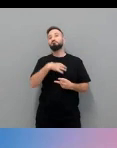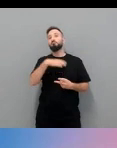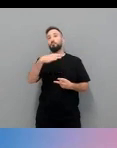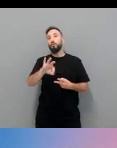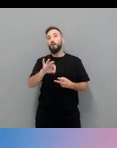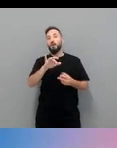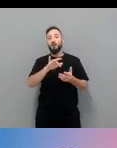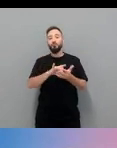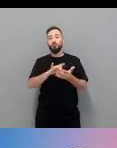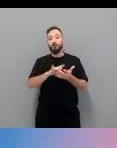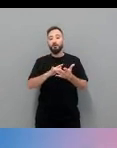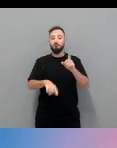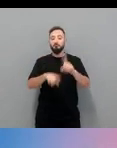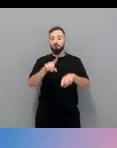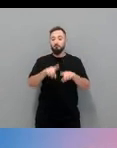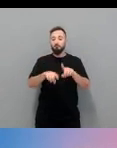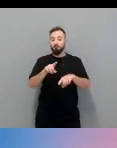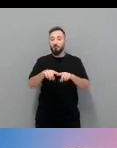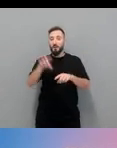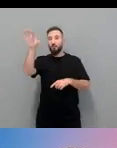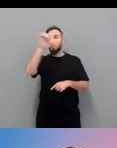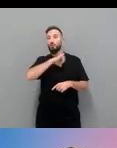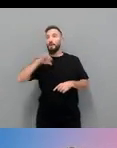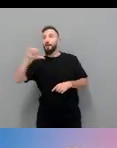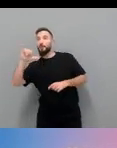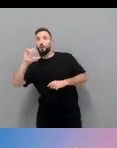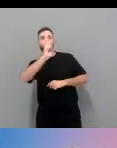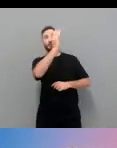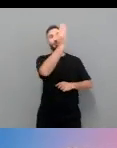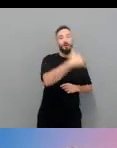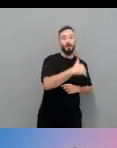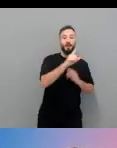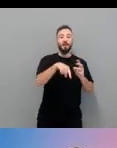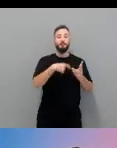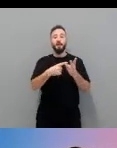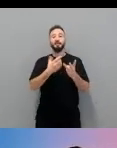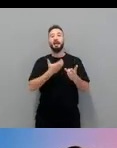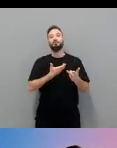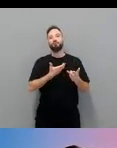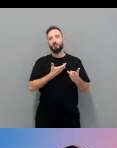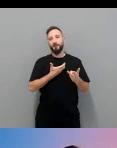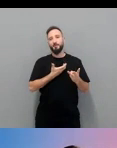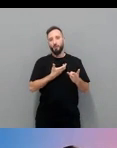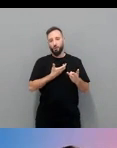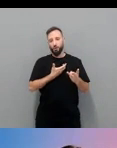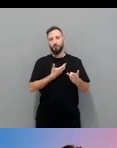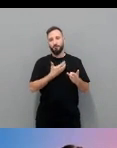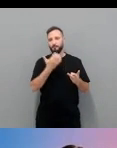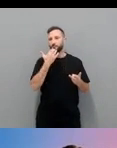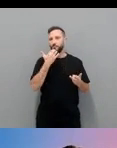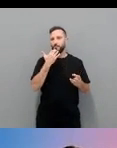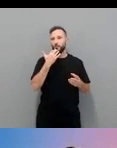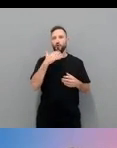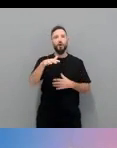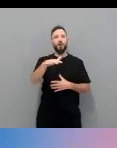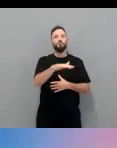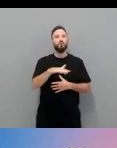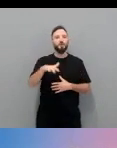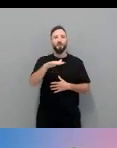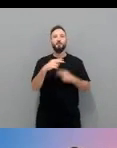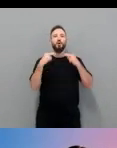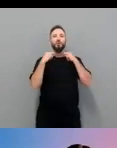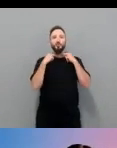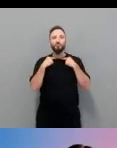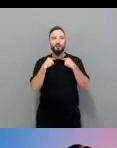pueden tener una comunidad autónoma y otra no, y de las corporaciones locales, ¿vale? Bien sean municipios,